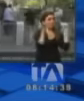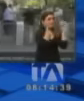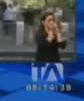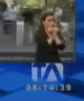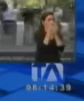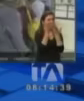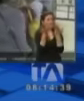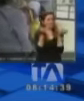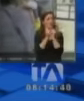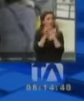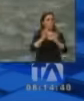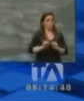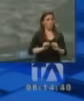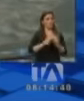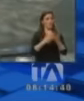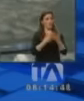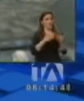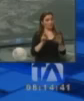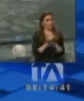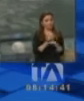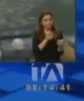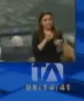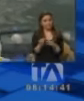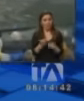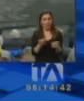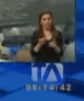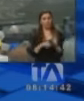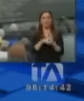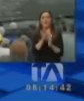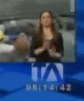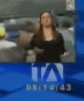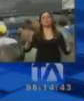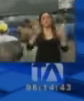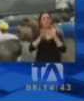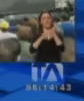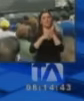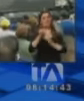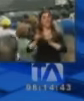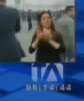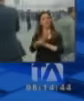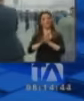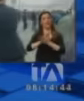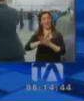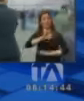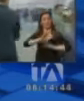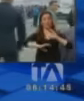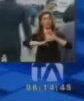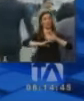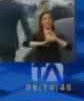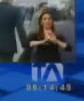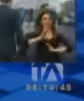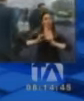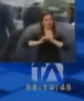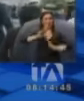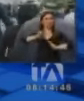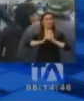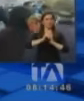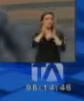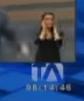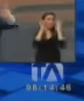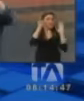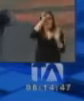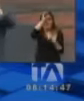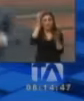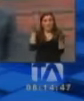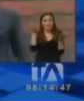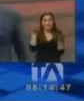que se genere gobernanza. Y esa tal vez es una de las partes más importantes. La gente del condado se opone por obvias razones porque no lo conoce, ¿sí? Tal